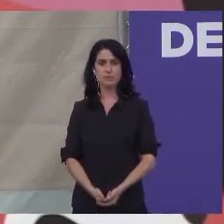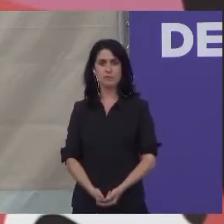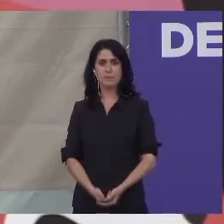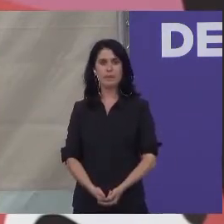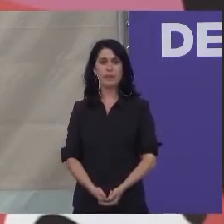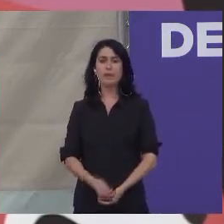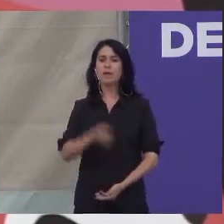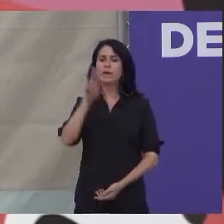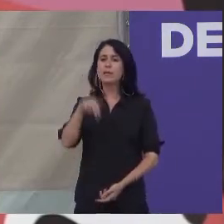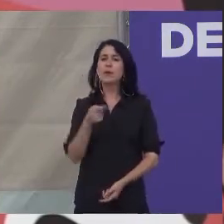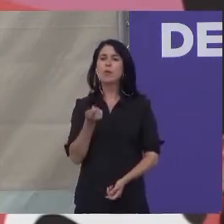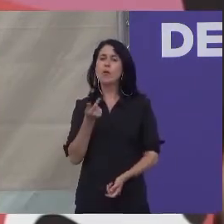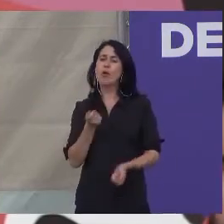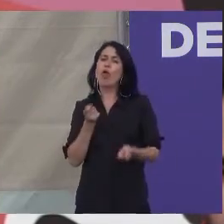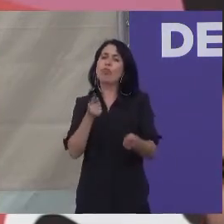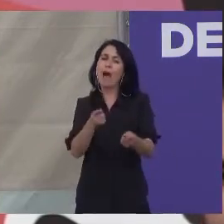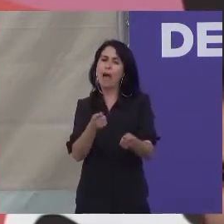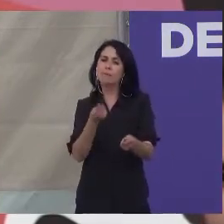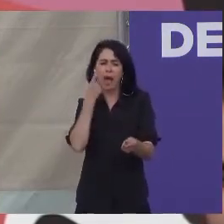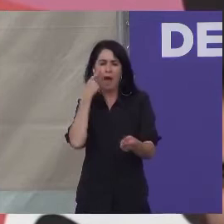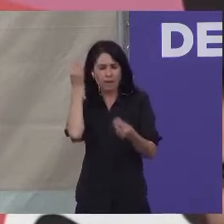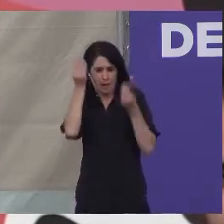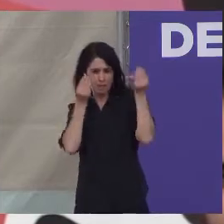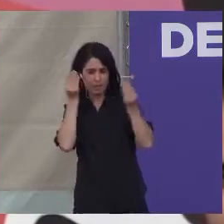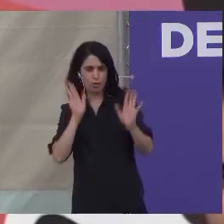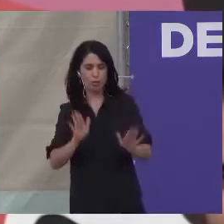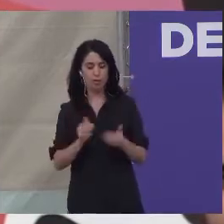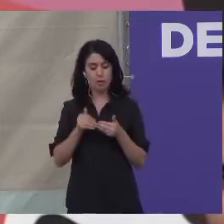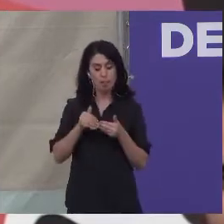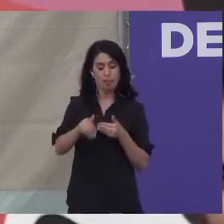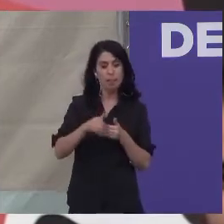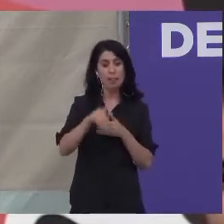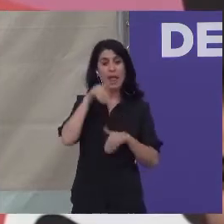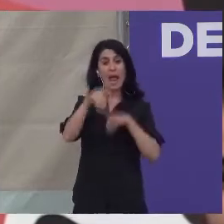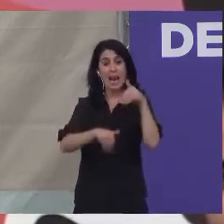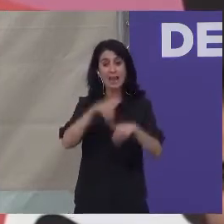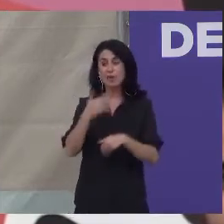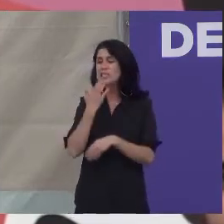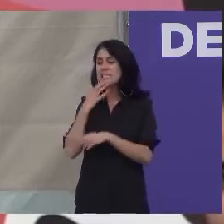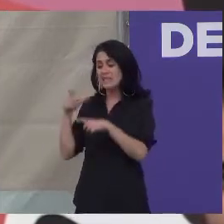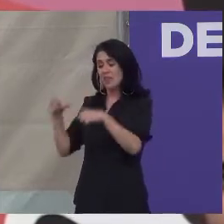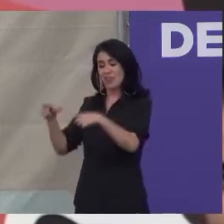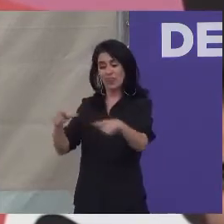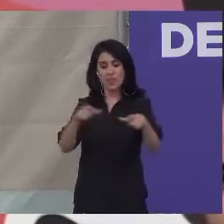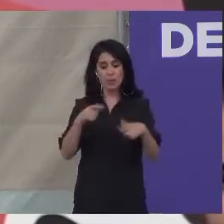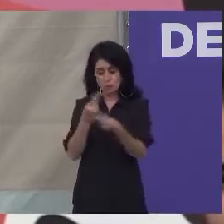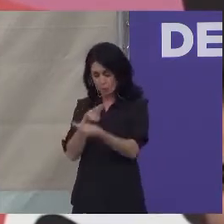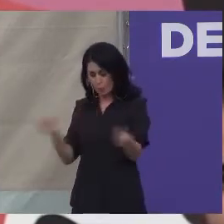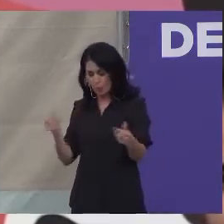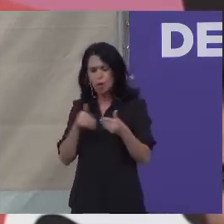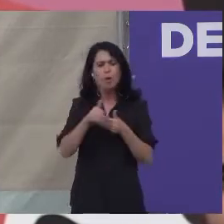hagan ustedes una pequeña reflexión. ¿Qué pasará en las próximas elecciones si los círculos dejan de